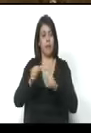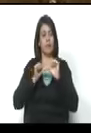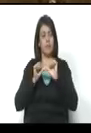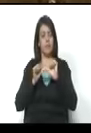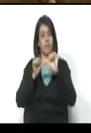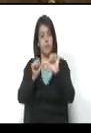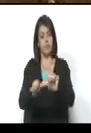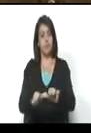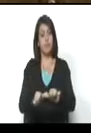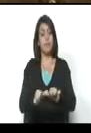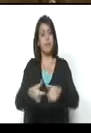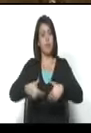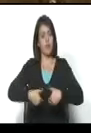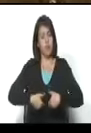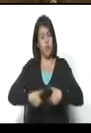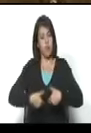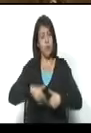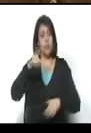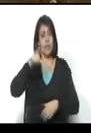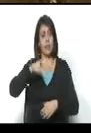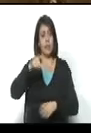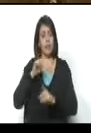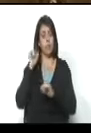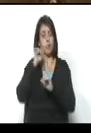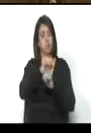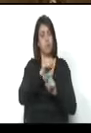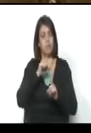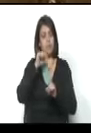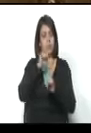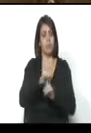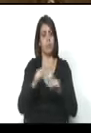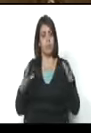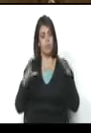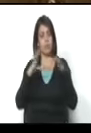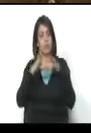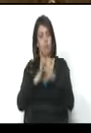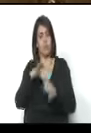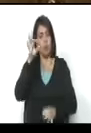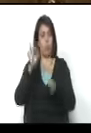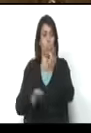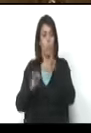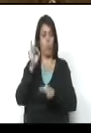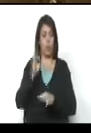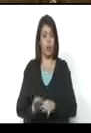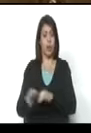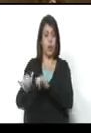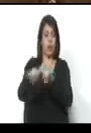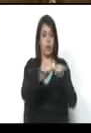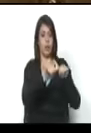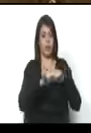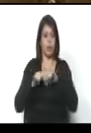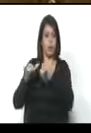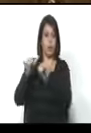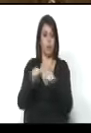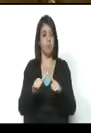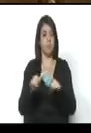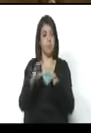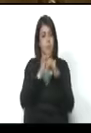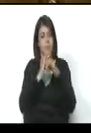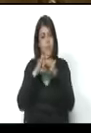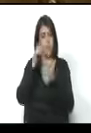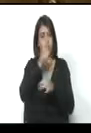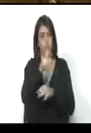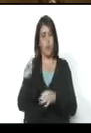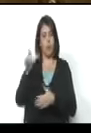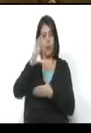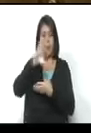continuar en la ardua pero necesaria lucha por la consolidación de la justicia, la igualdad y la solidaridad de los pueblos